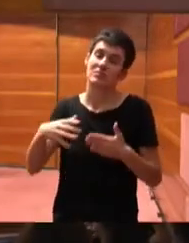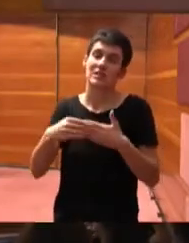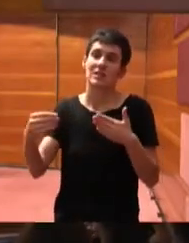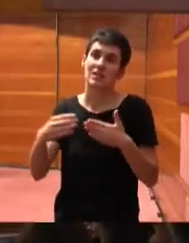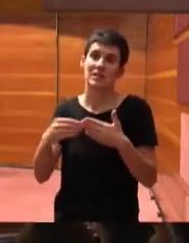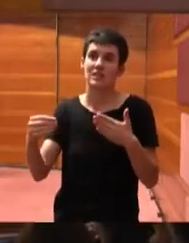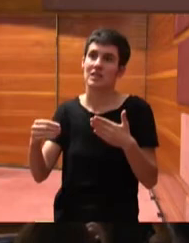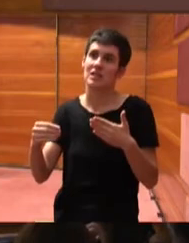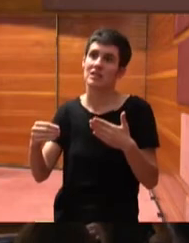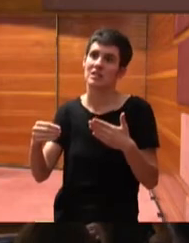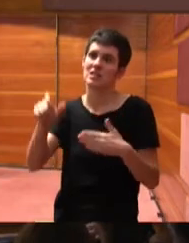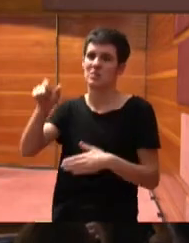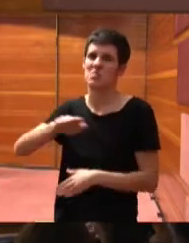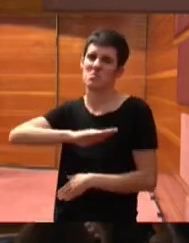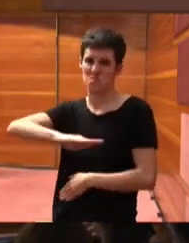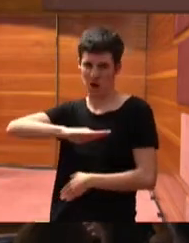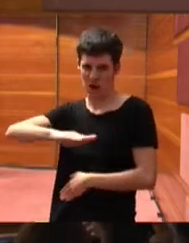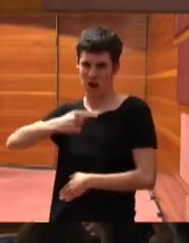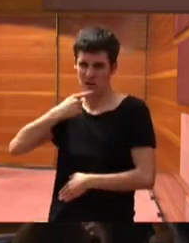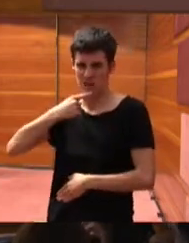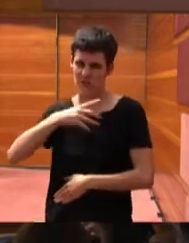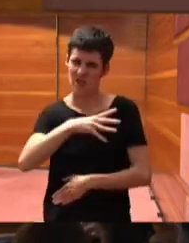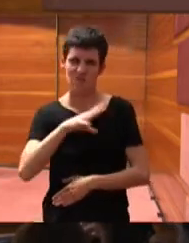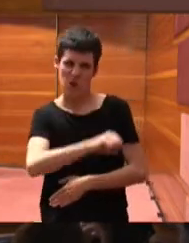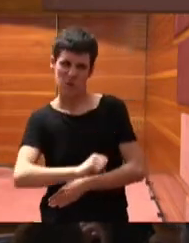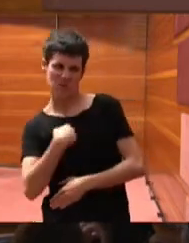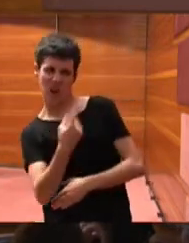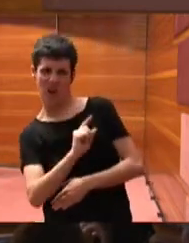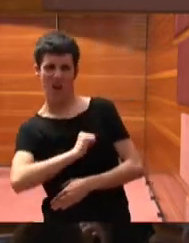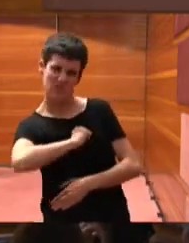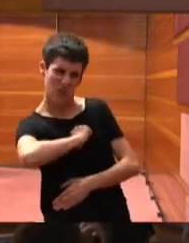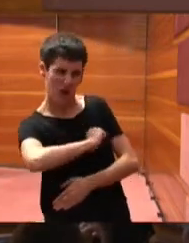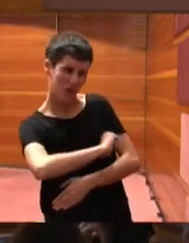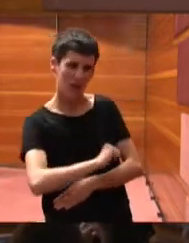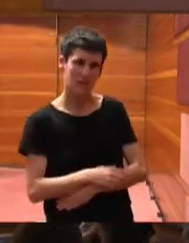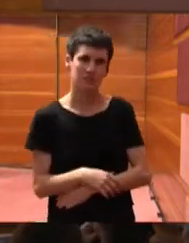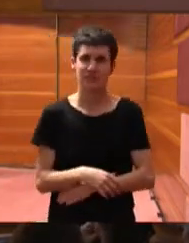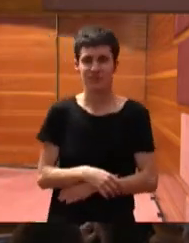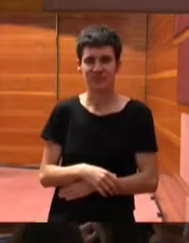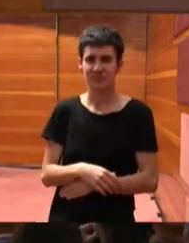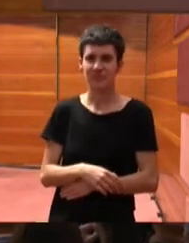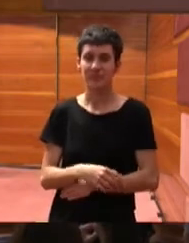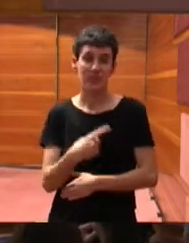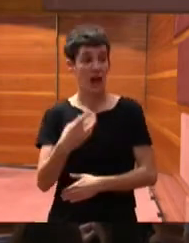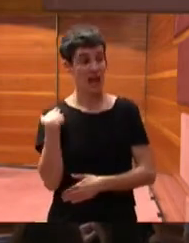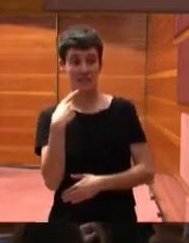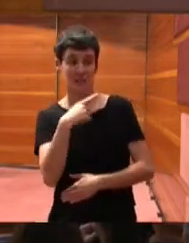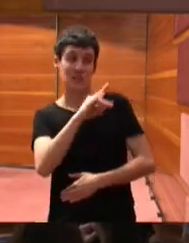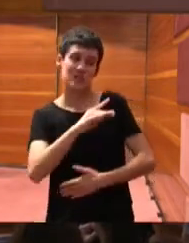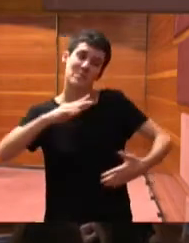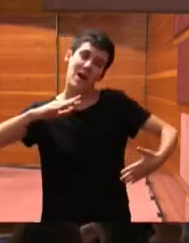malas personas y dijeron, ahora no te compro, que te fastidies. Que te he dicho que sí, pero es